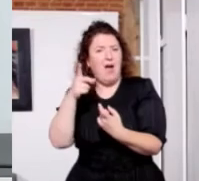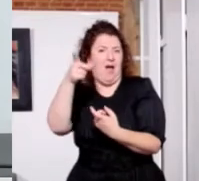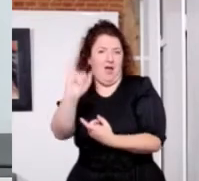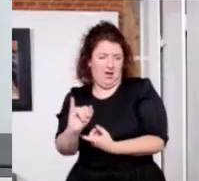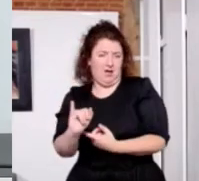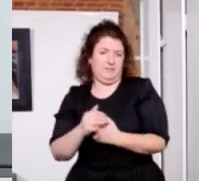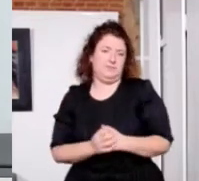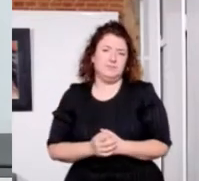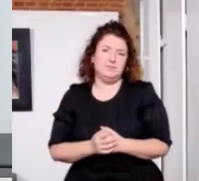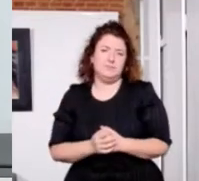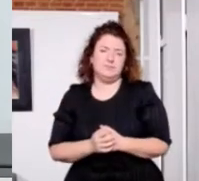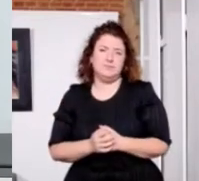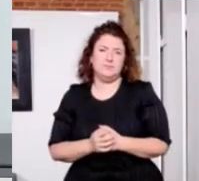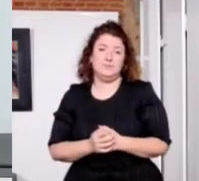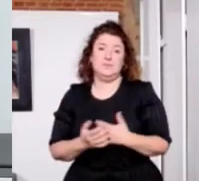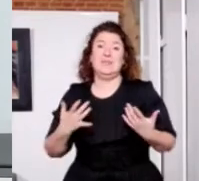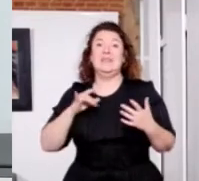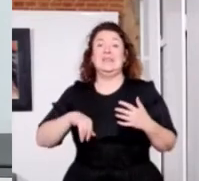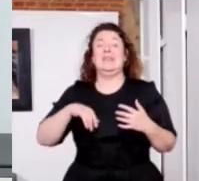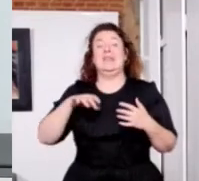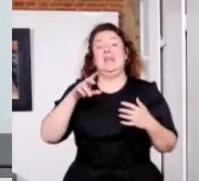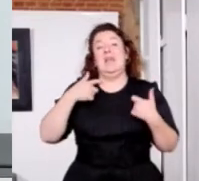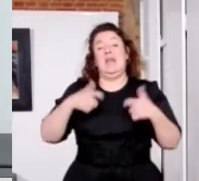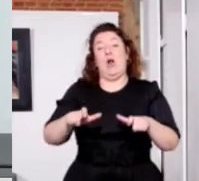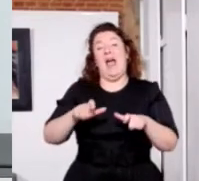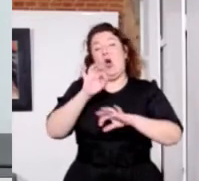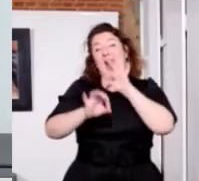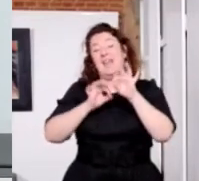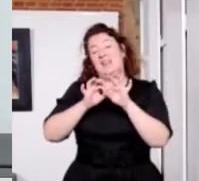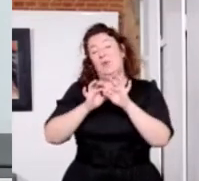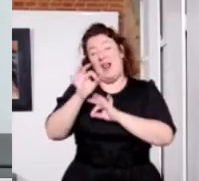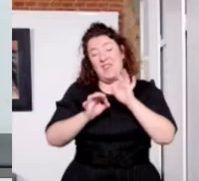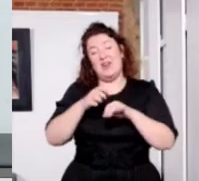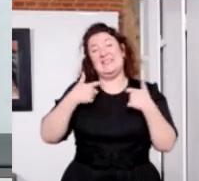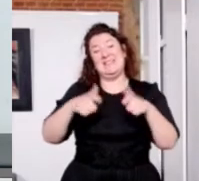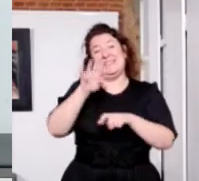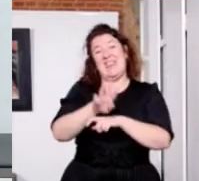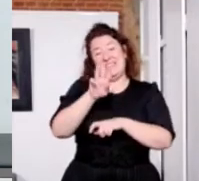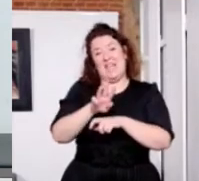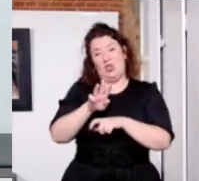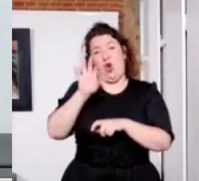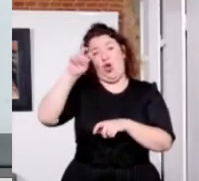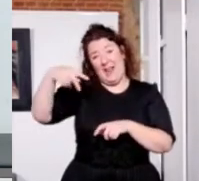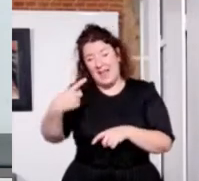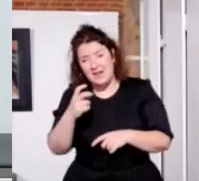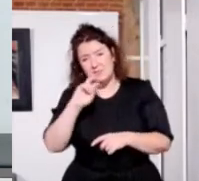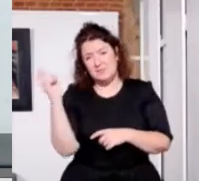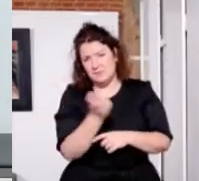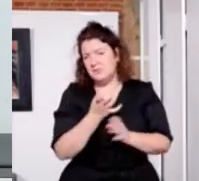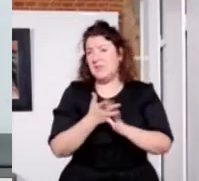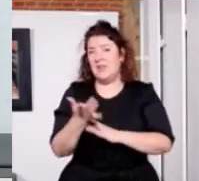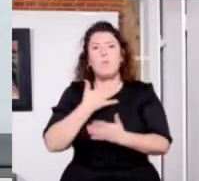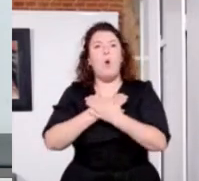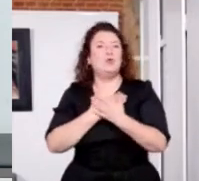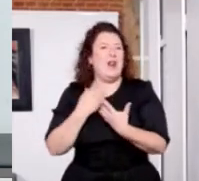esto para fortalecer las organizaciones del tercer sector, que son el enclave natural del voluntariado y garantía de su